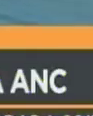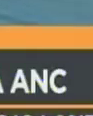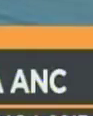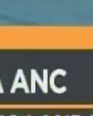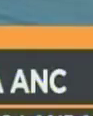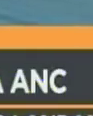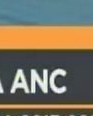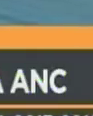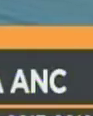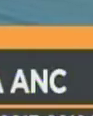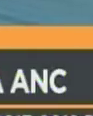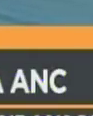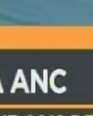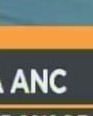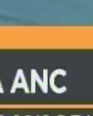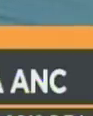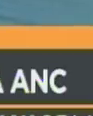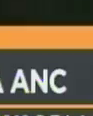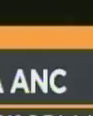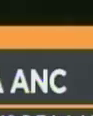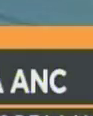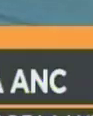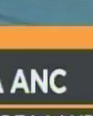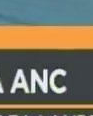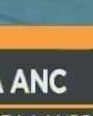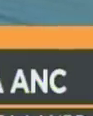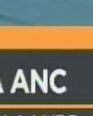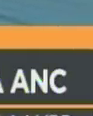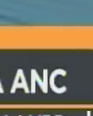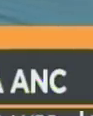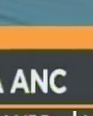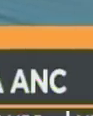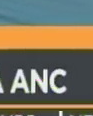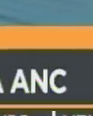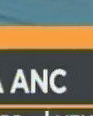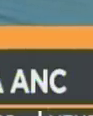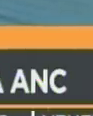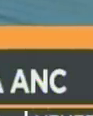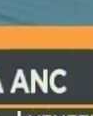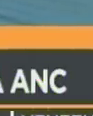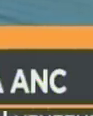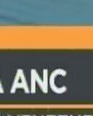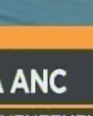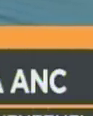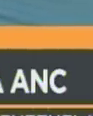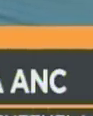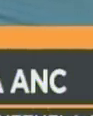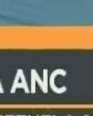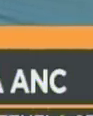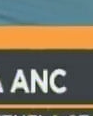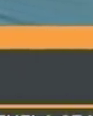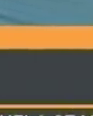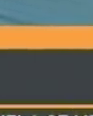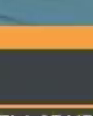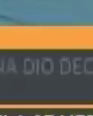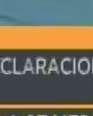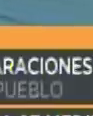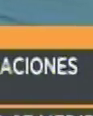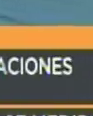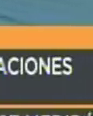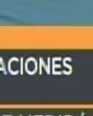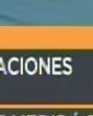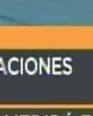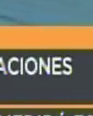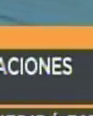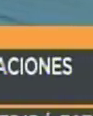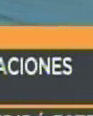agradecemos que el presidente de la República ha llevado a la constituyente dos grandes instrumentos para sanar el odio en Venezuela.